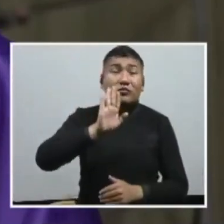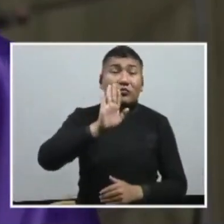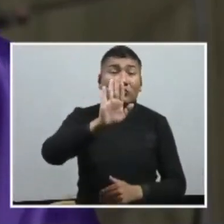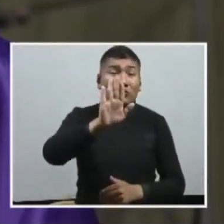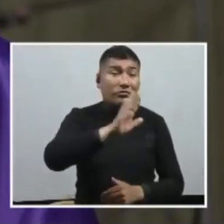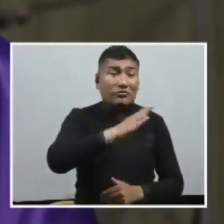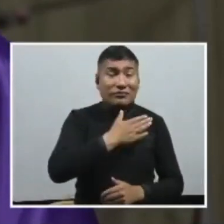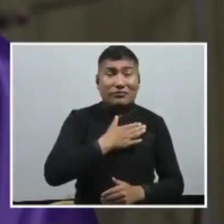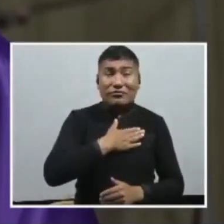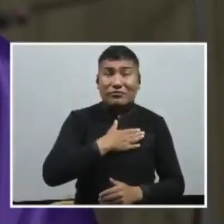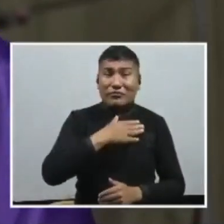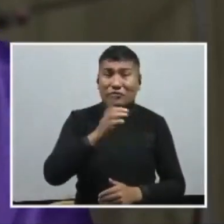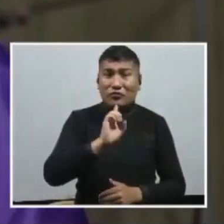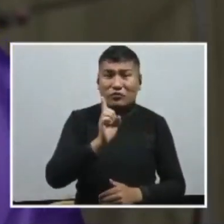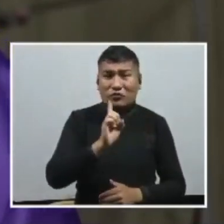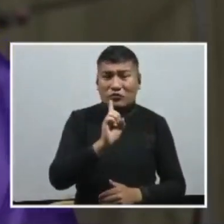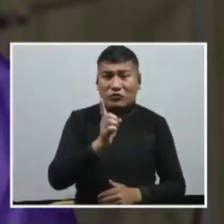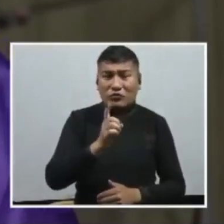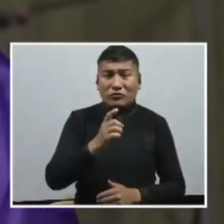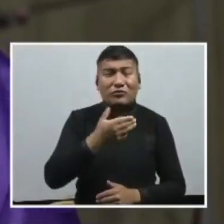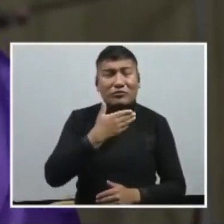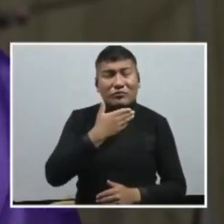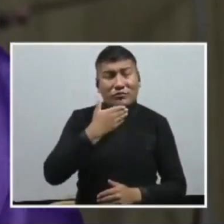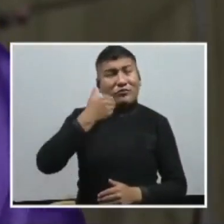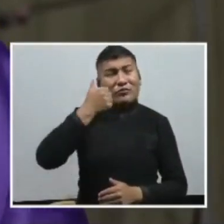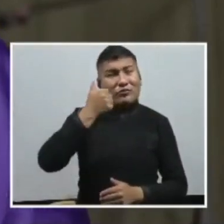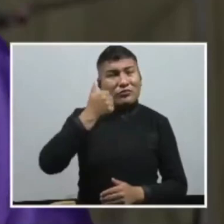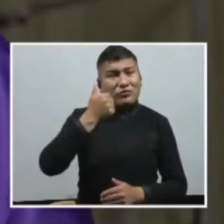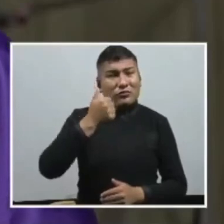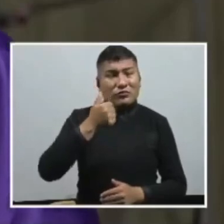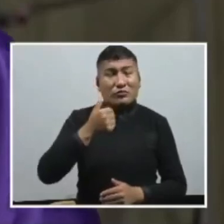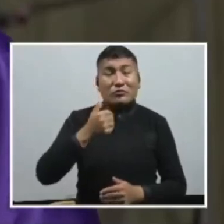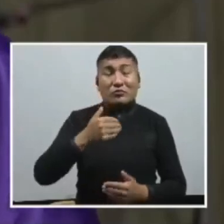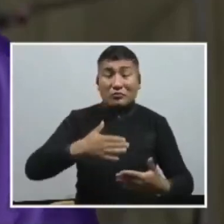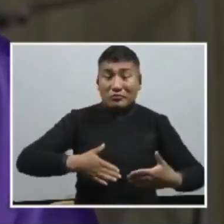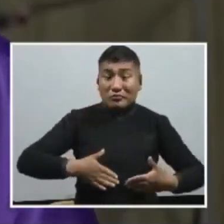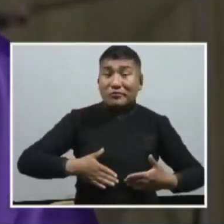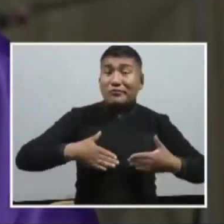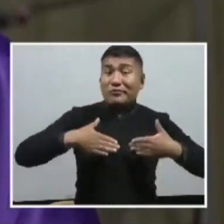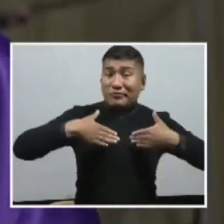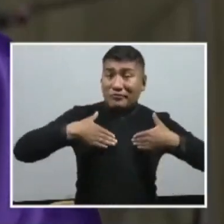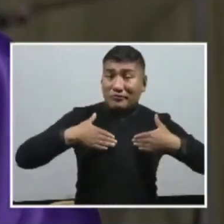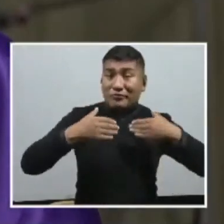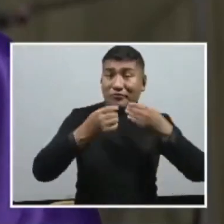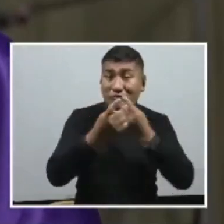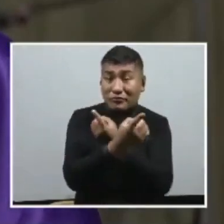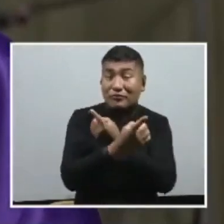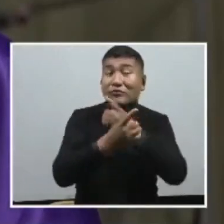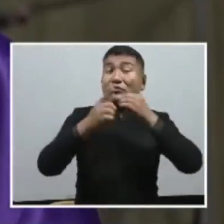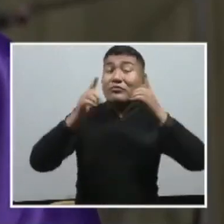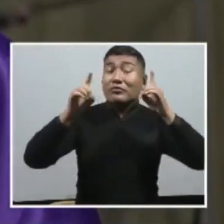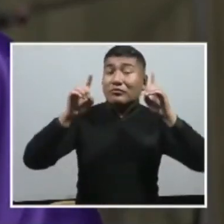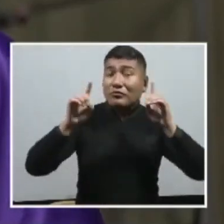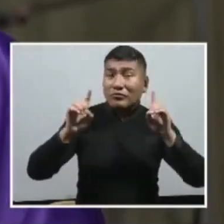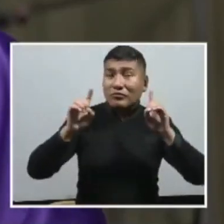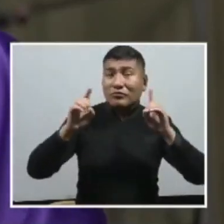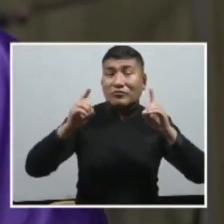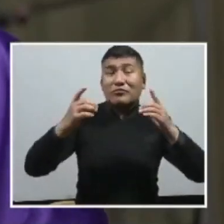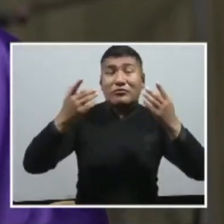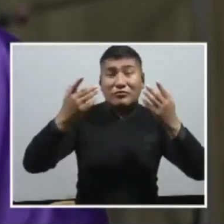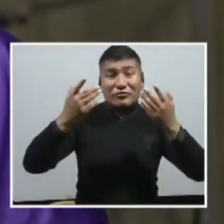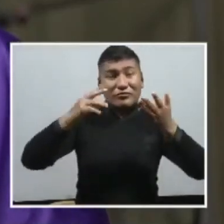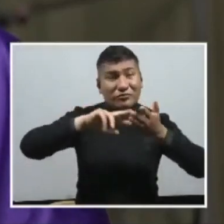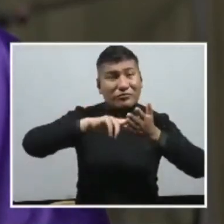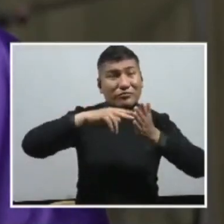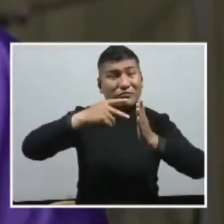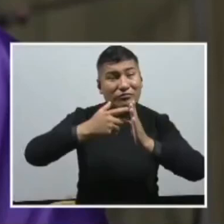la mía, si la tuviera, es la mejor. Vivir en democracia, hermanos, es tener respeto por el